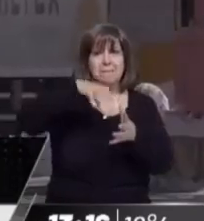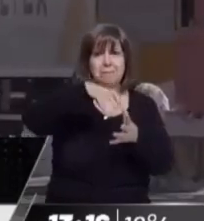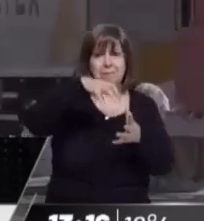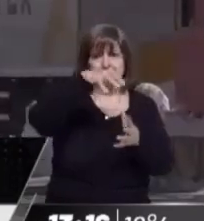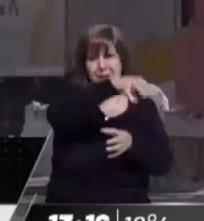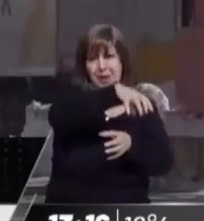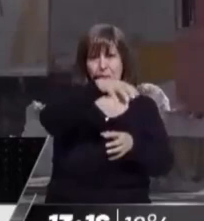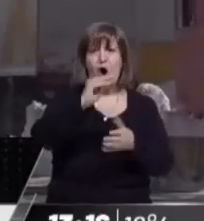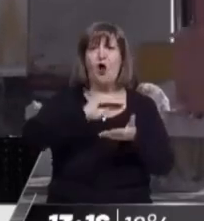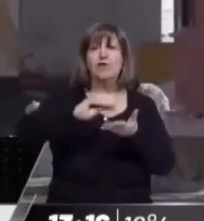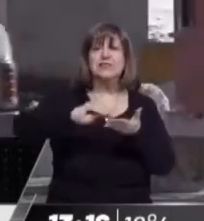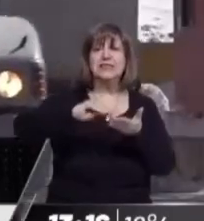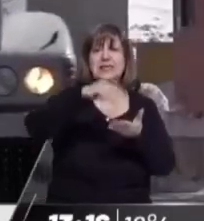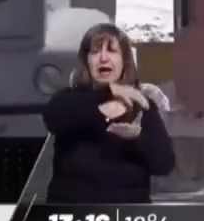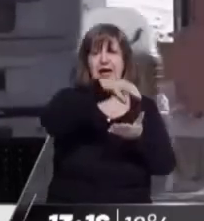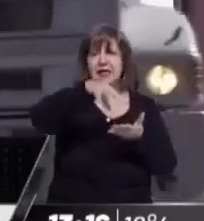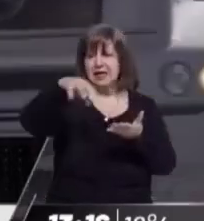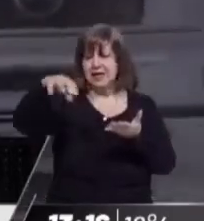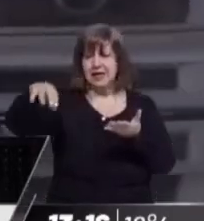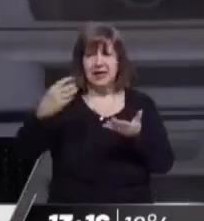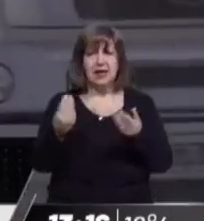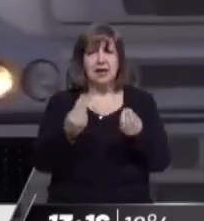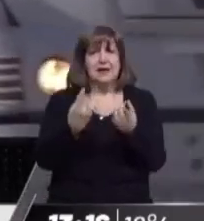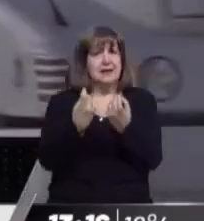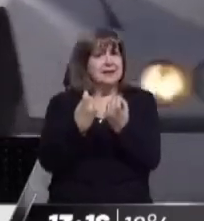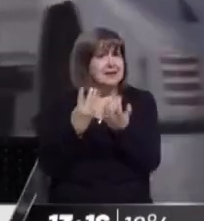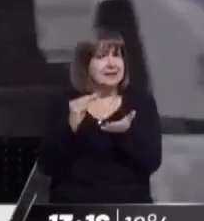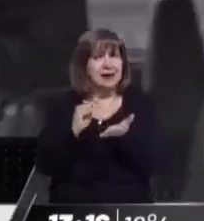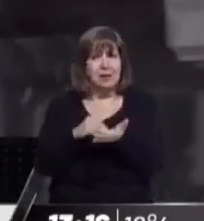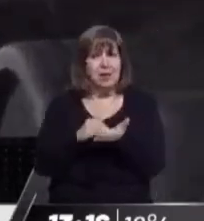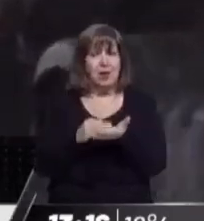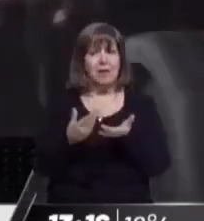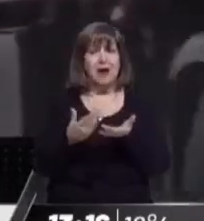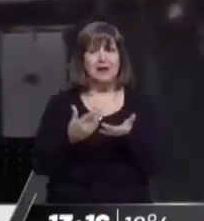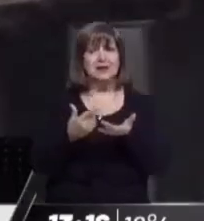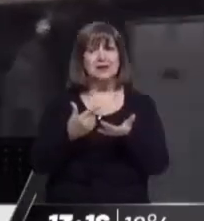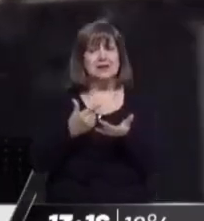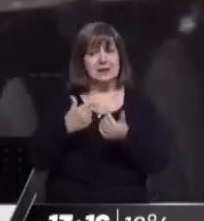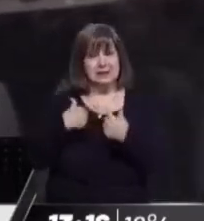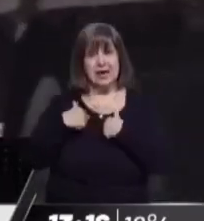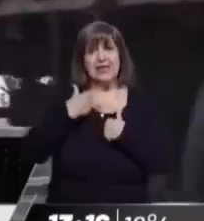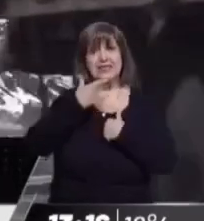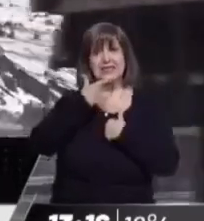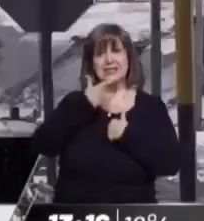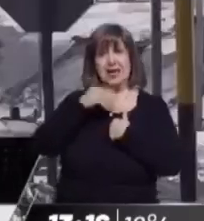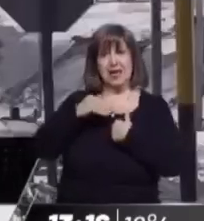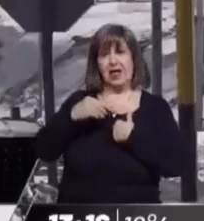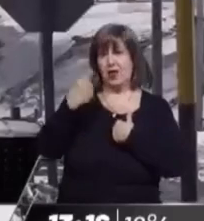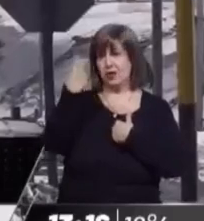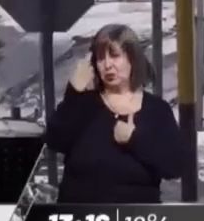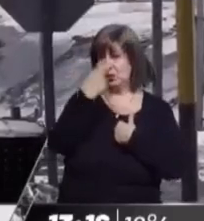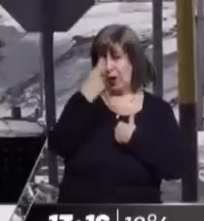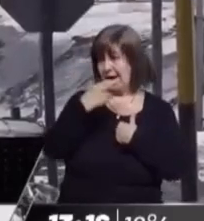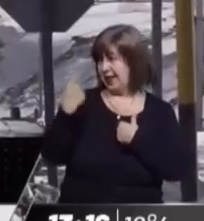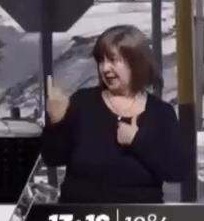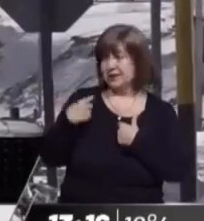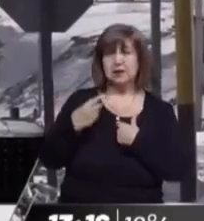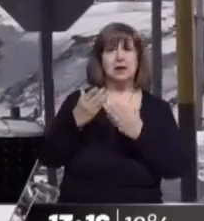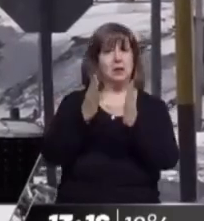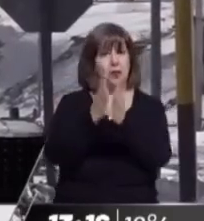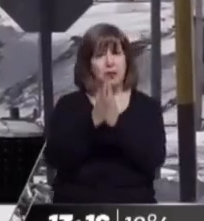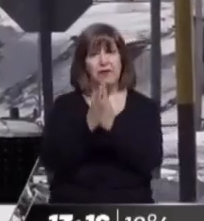y por eso pedimos, particularmente el senador Suárez y yo, que puedan